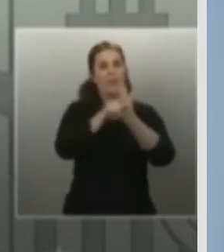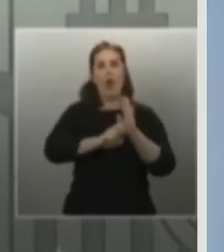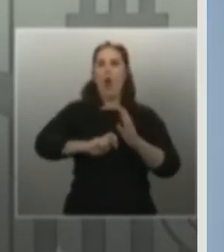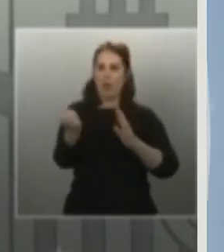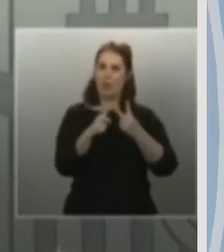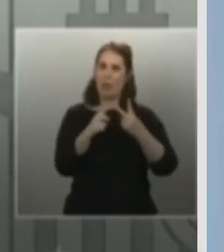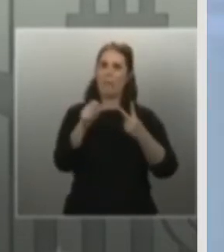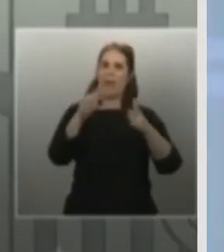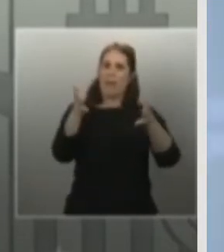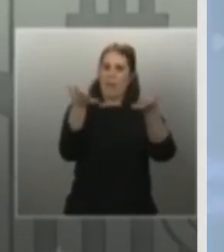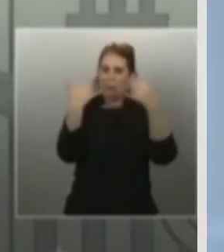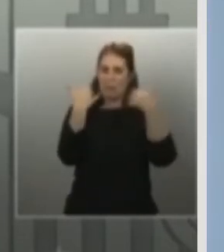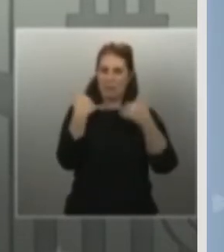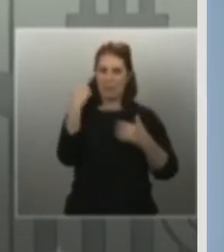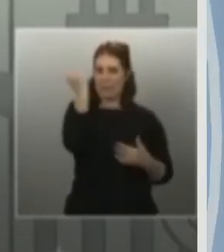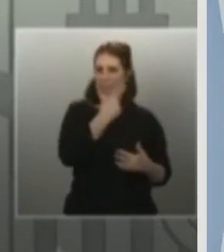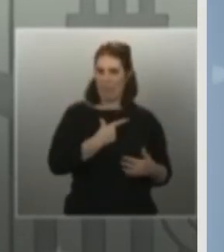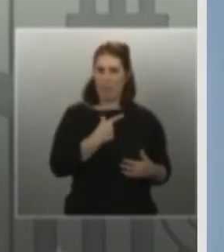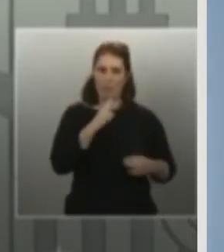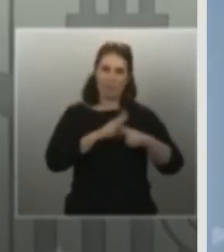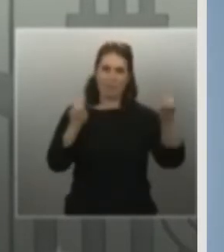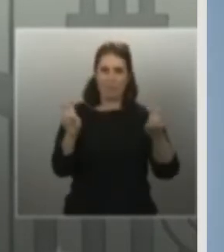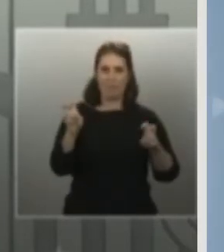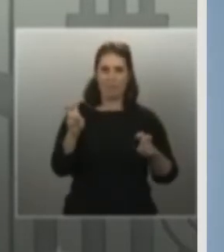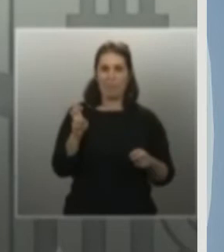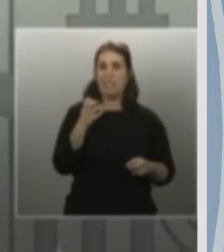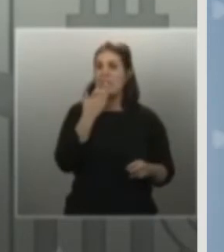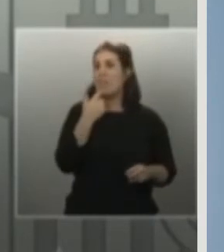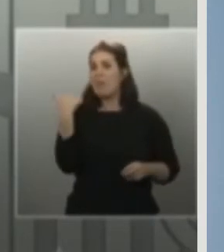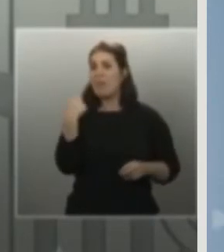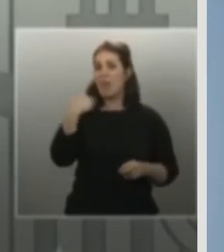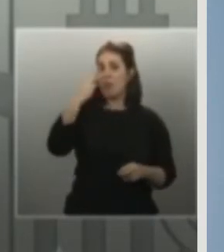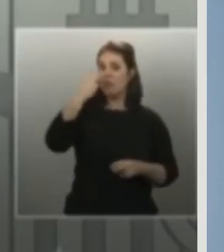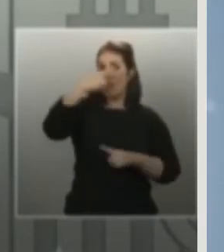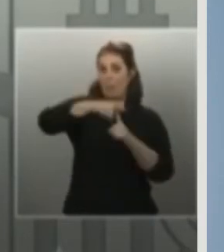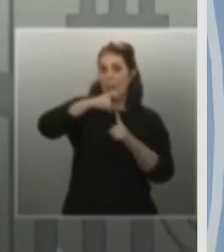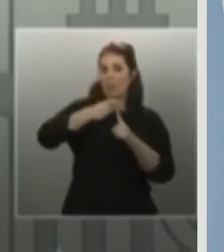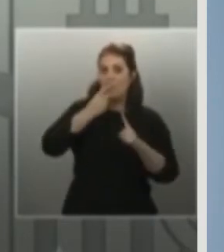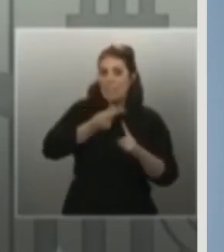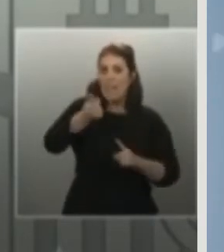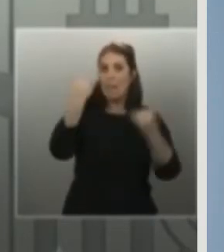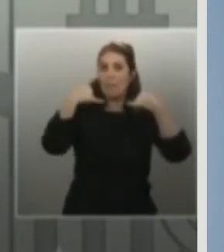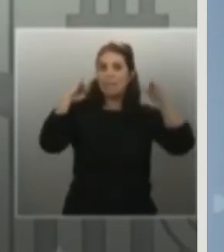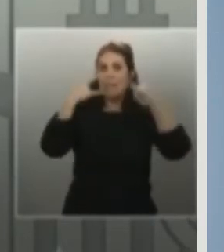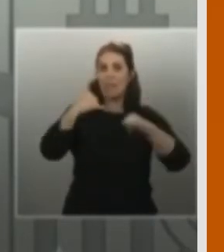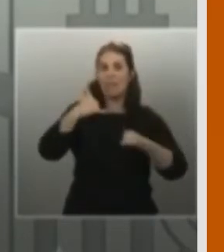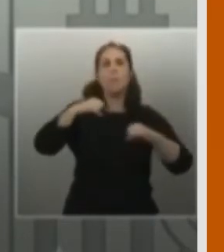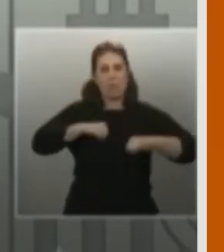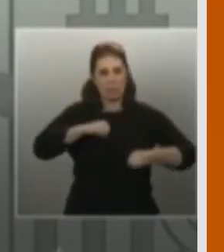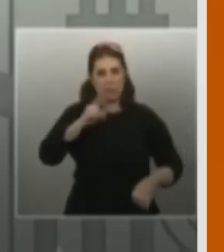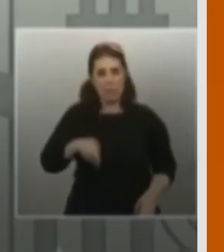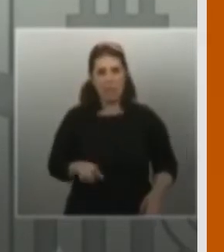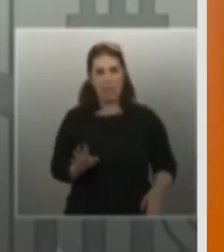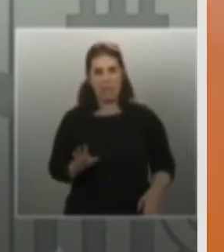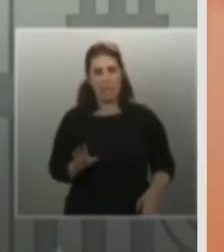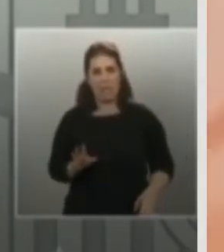bares, fiestas clandestinas, que también las hay, un montón. Un combo, ¿no? Un montón. Un combo de...